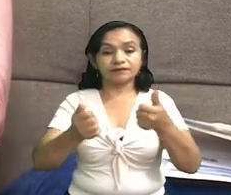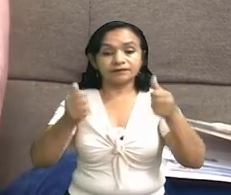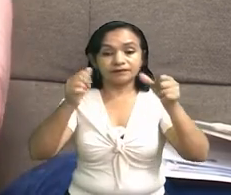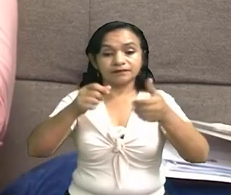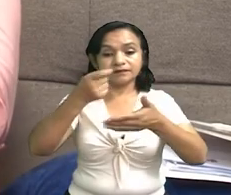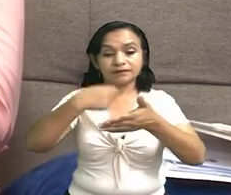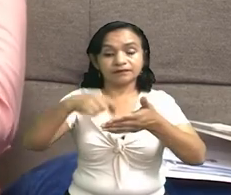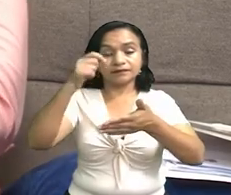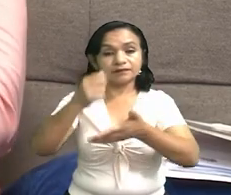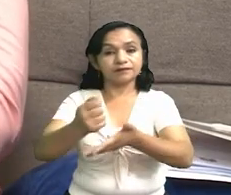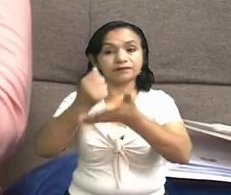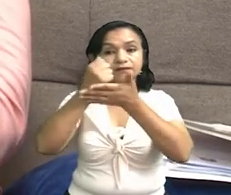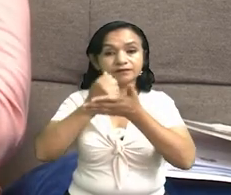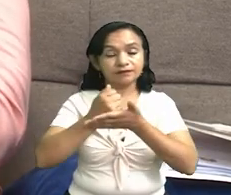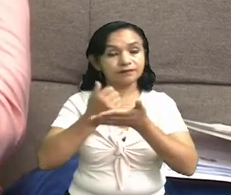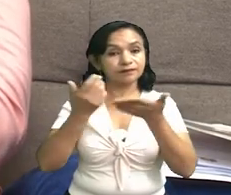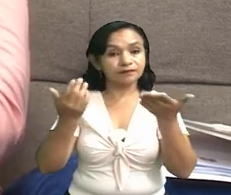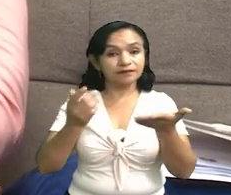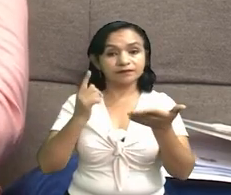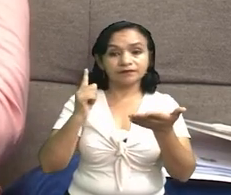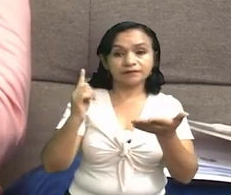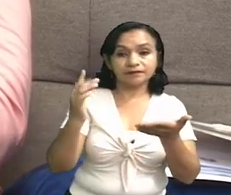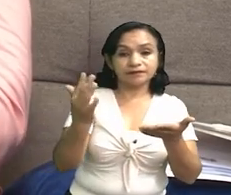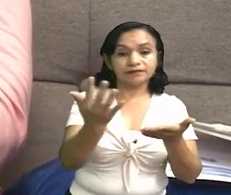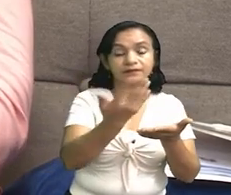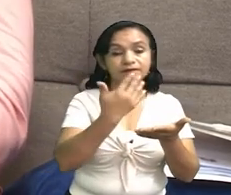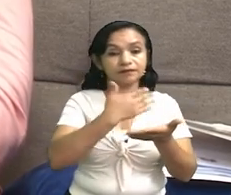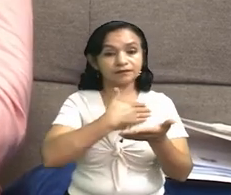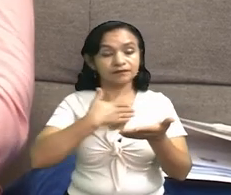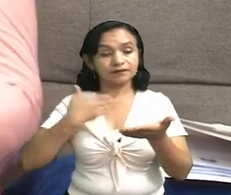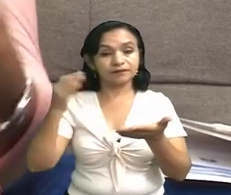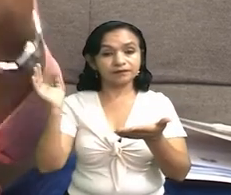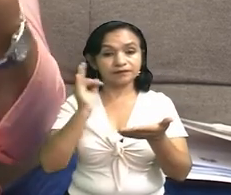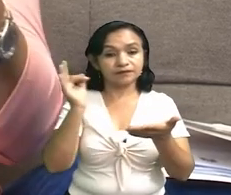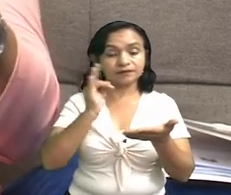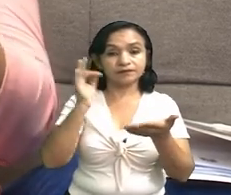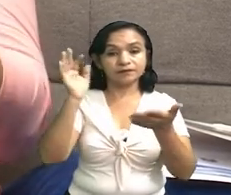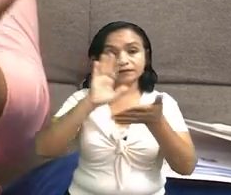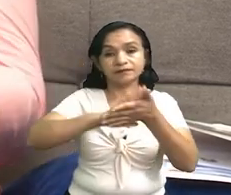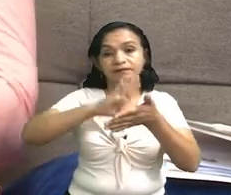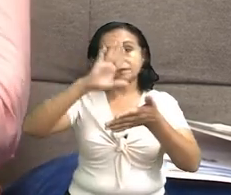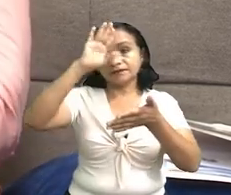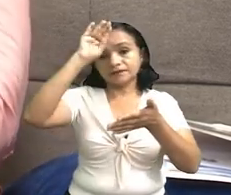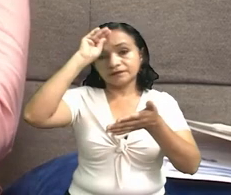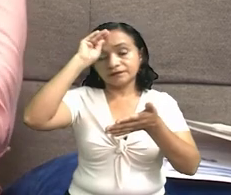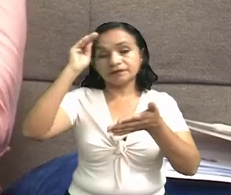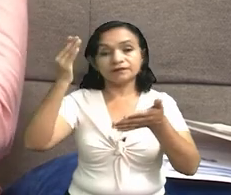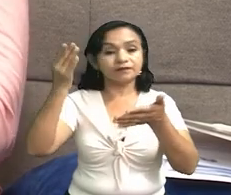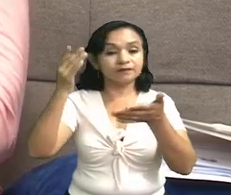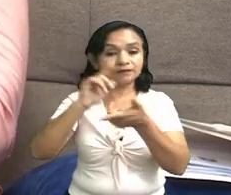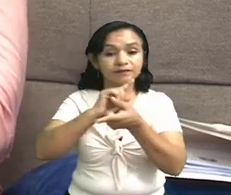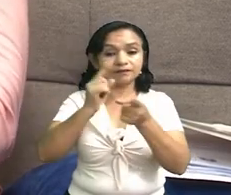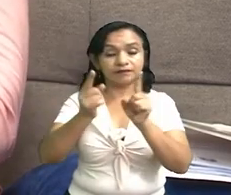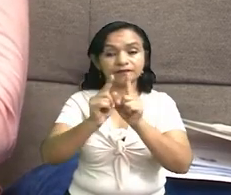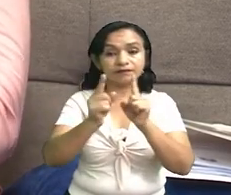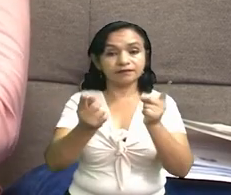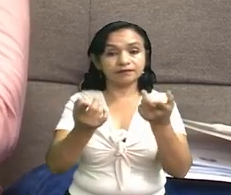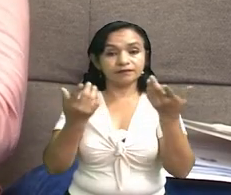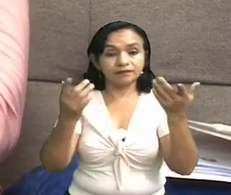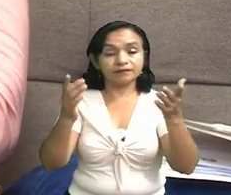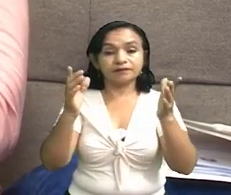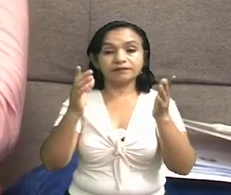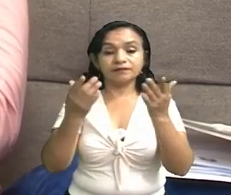va a permitir a nosotros una oportunidad de capacitación y también de actualización en